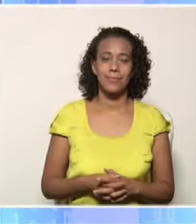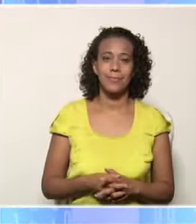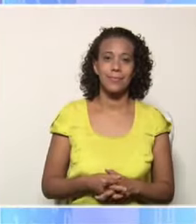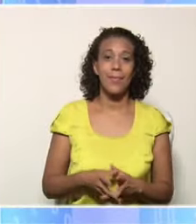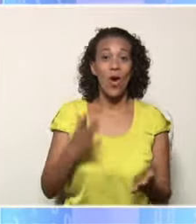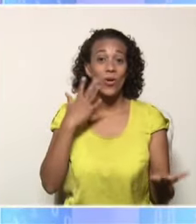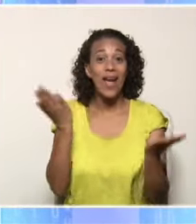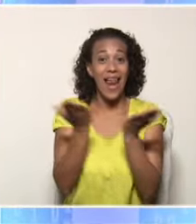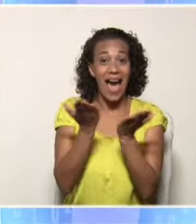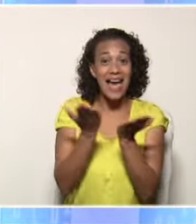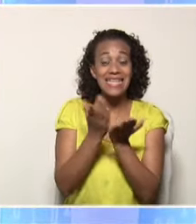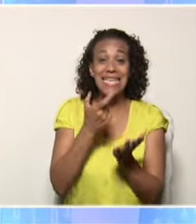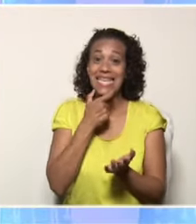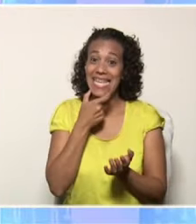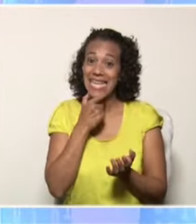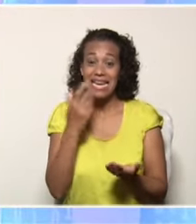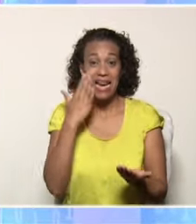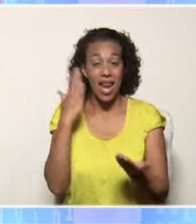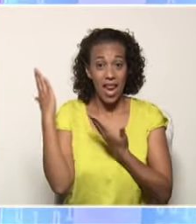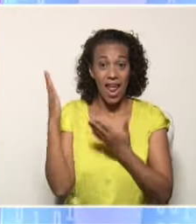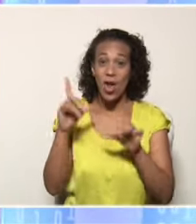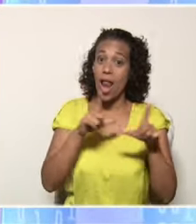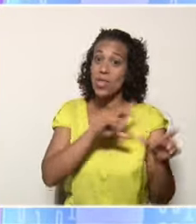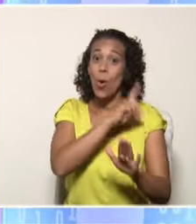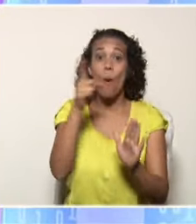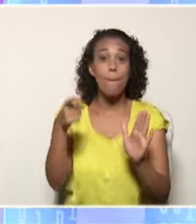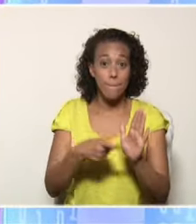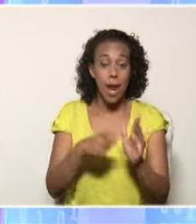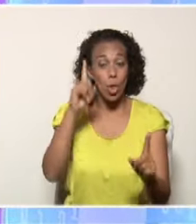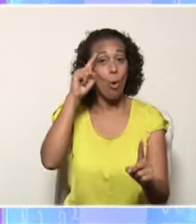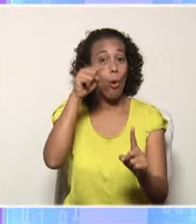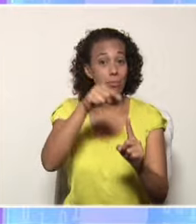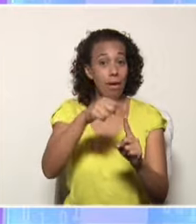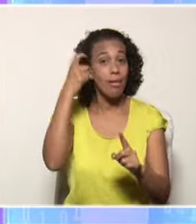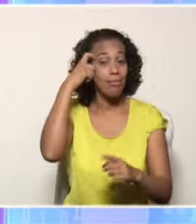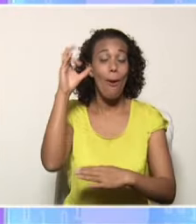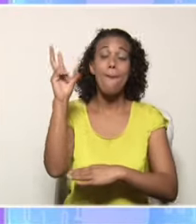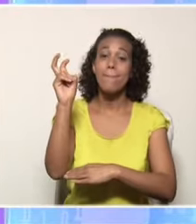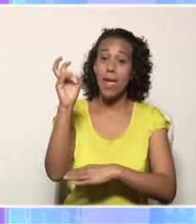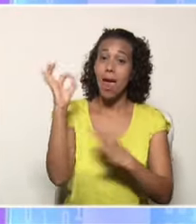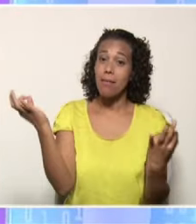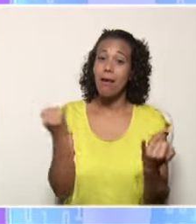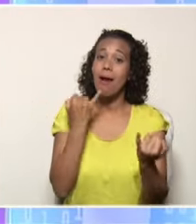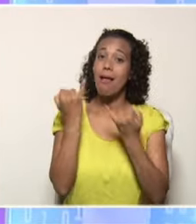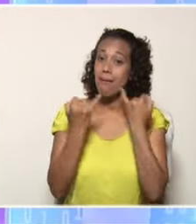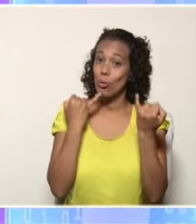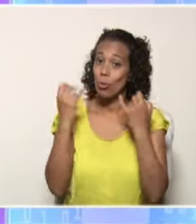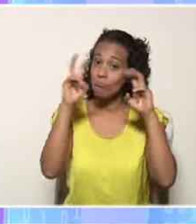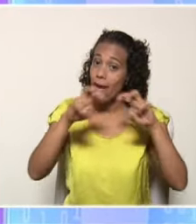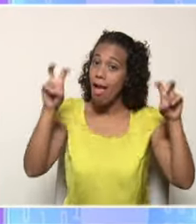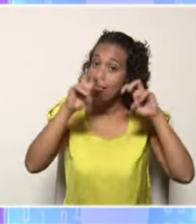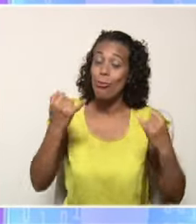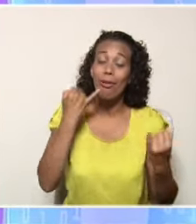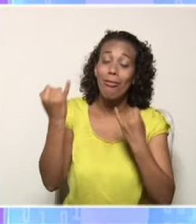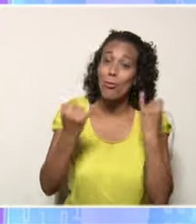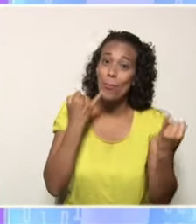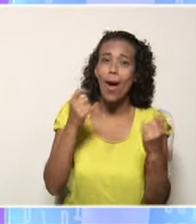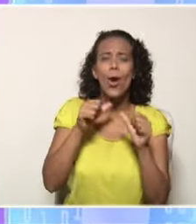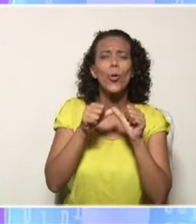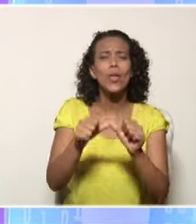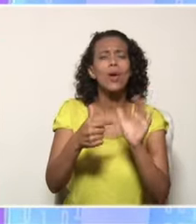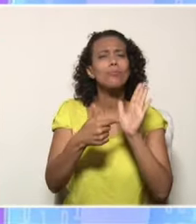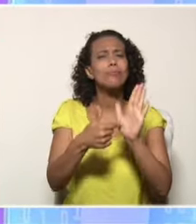Con esa clase del profesor Arturo Jiménez ya hemos cumplido con nuestros objetivos por el día de hoy con respecto a los idiomas. Pero a